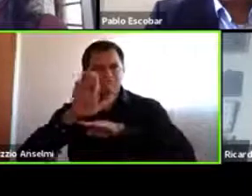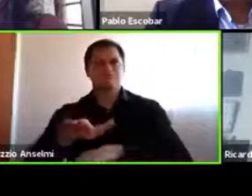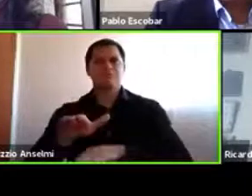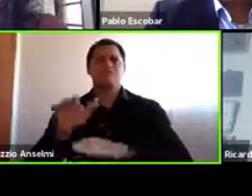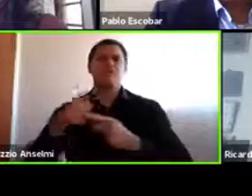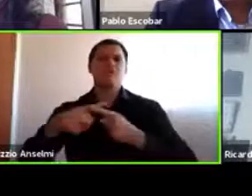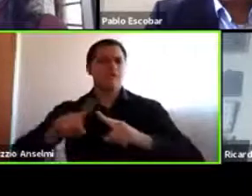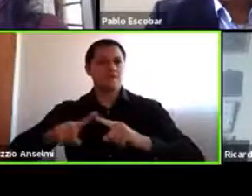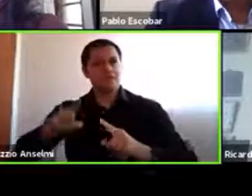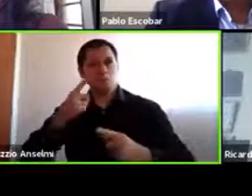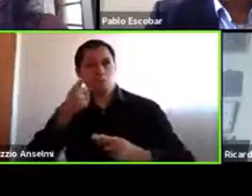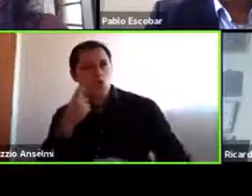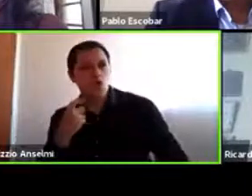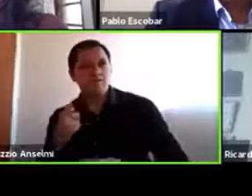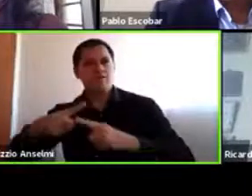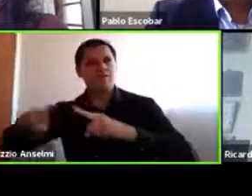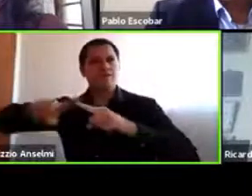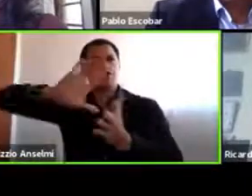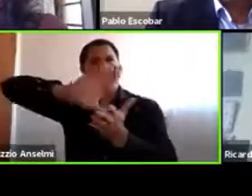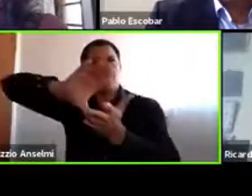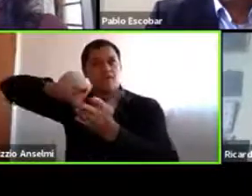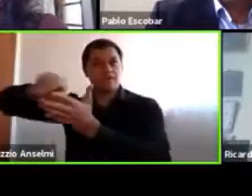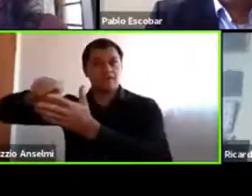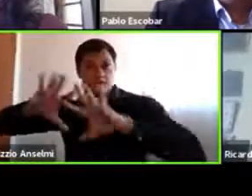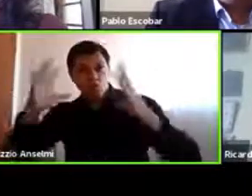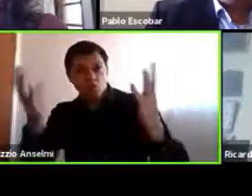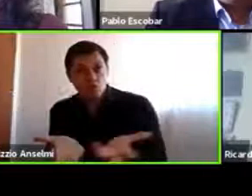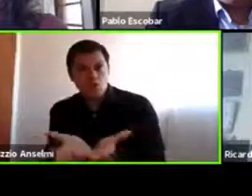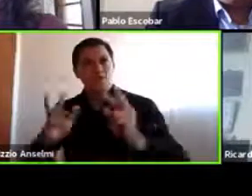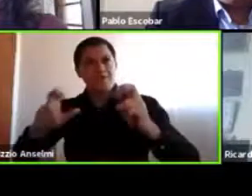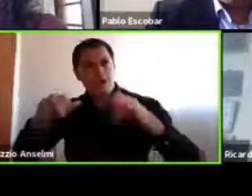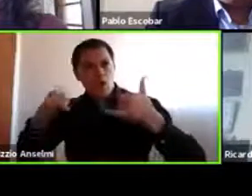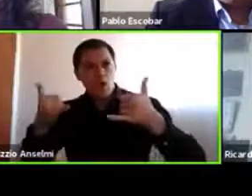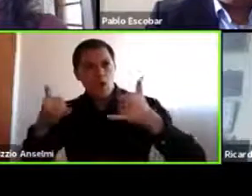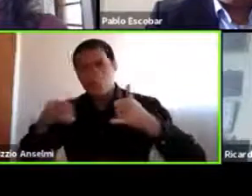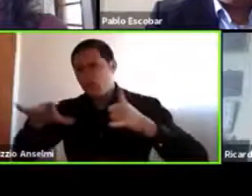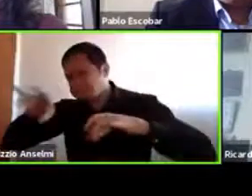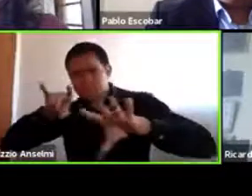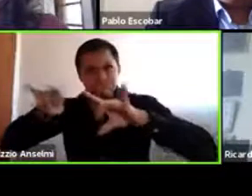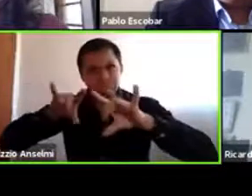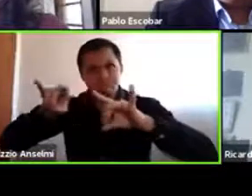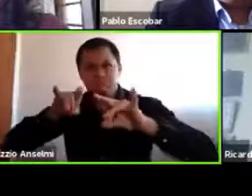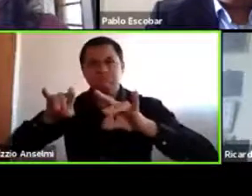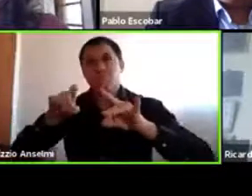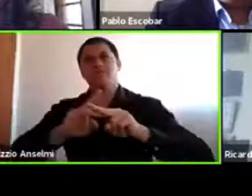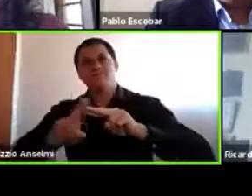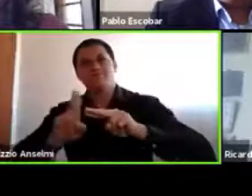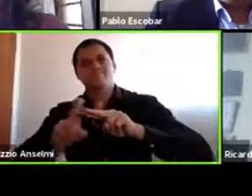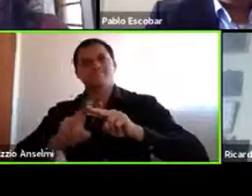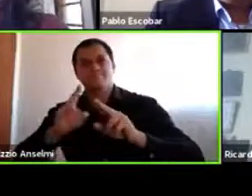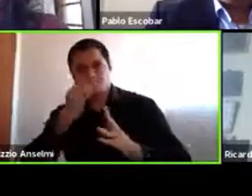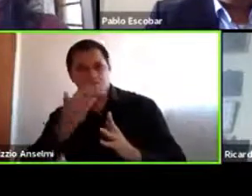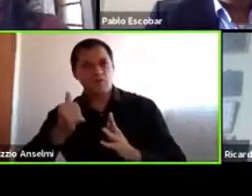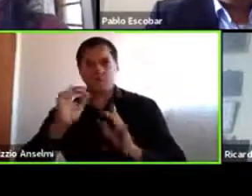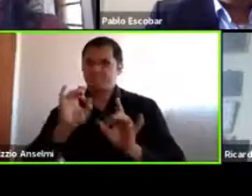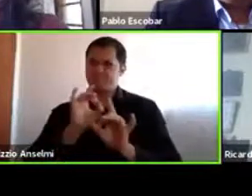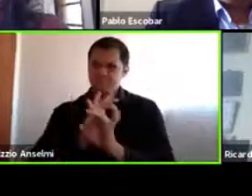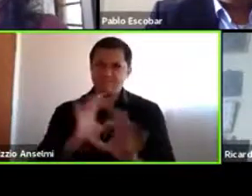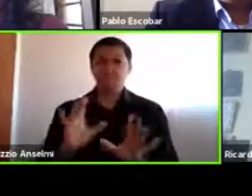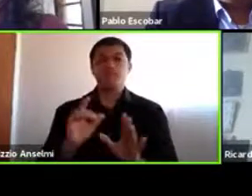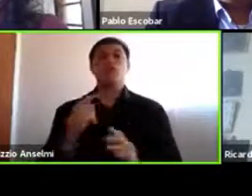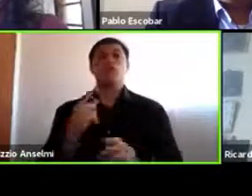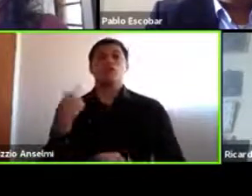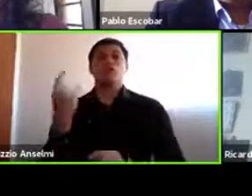diferentes países del mundo con el juego. Nosotros les hemos dejado en alguno de los enlaces, que